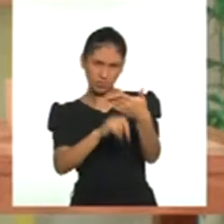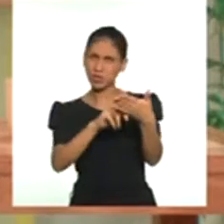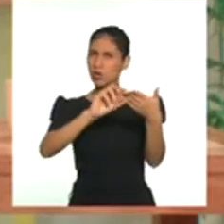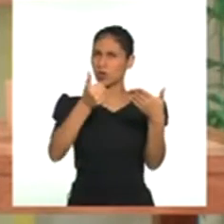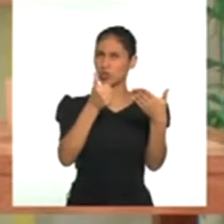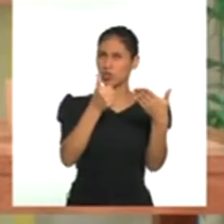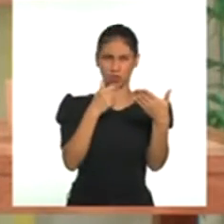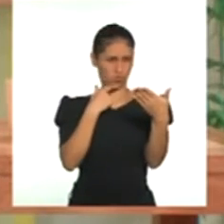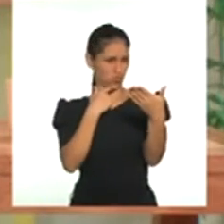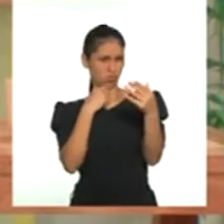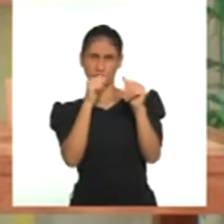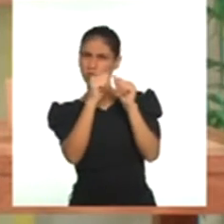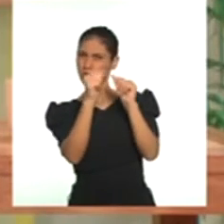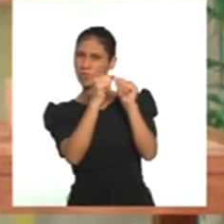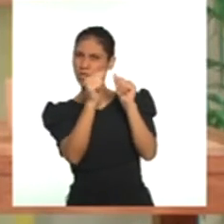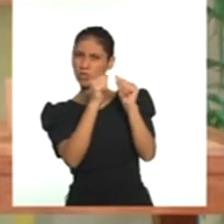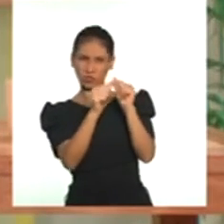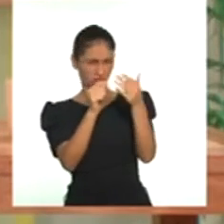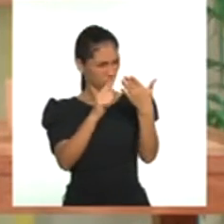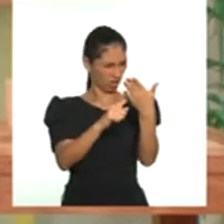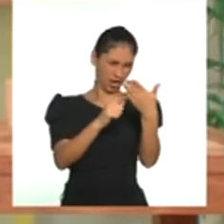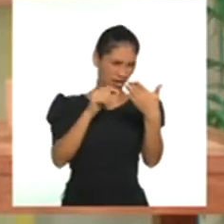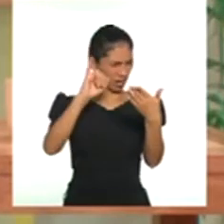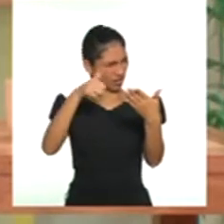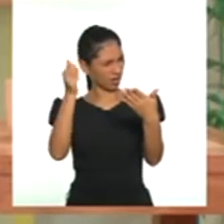de numerosos